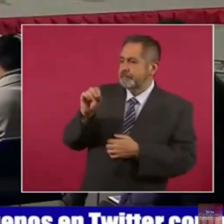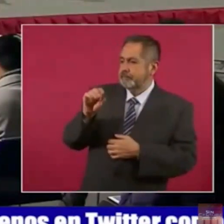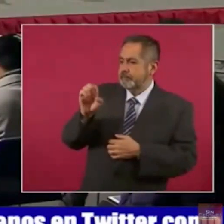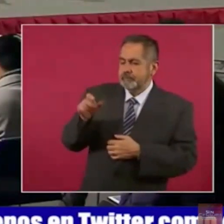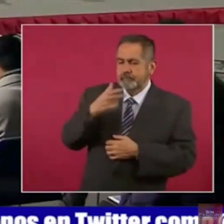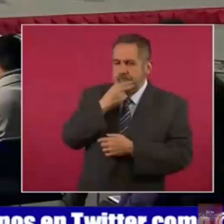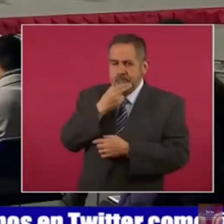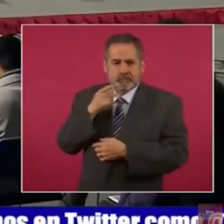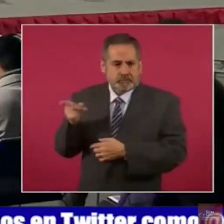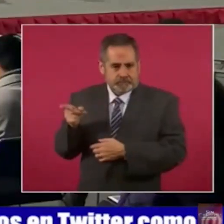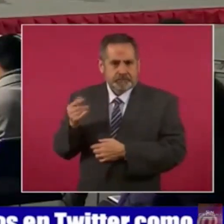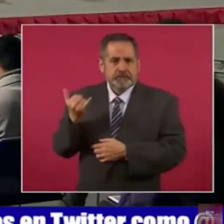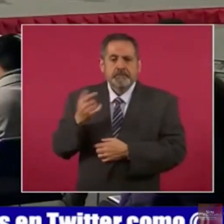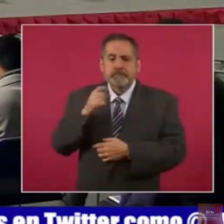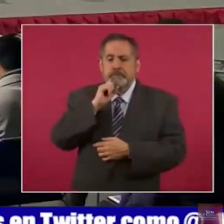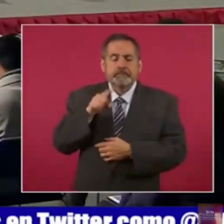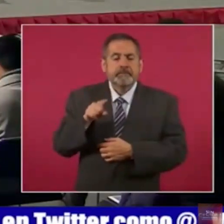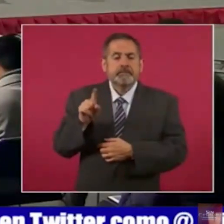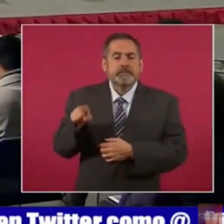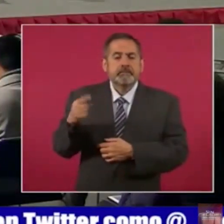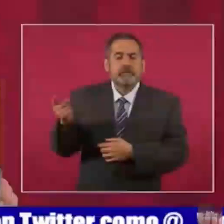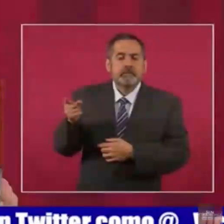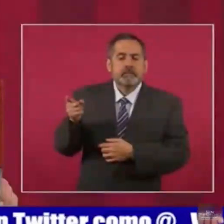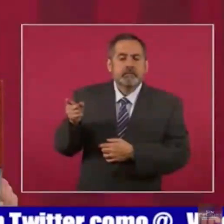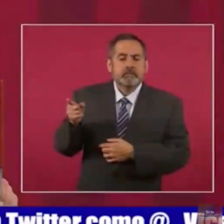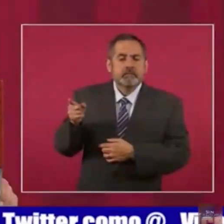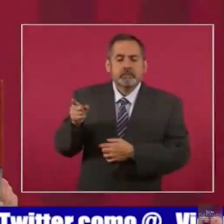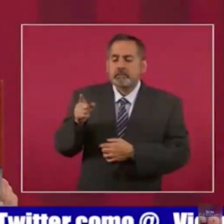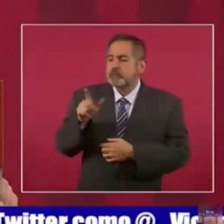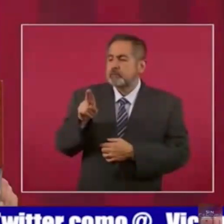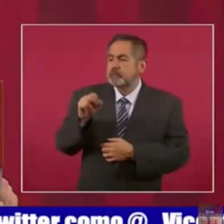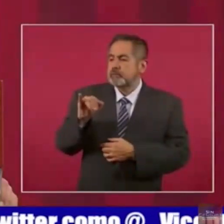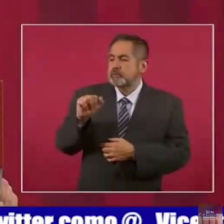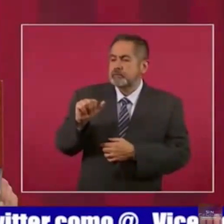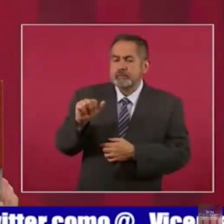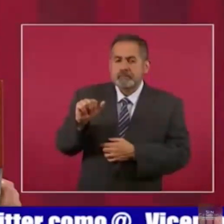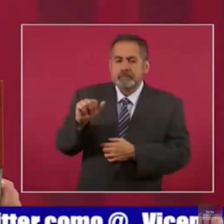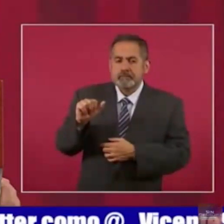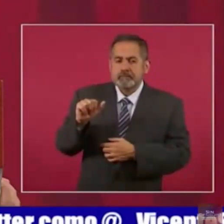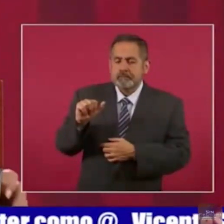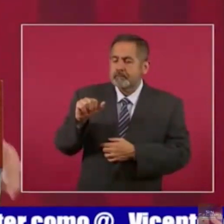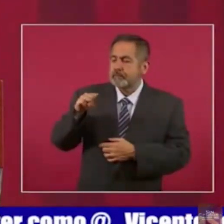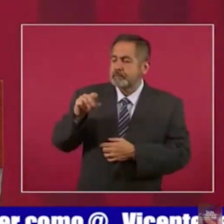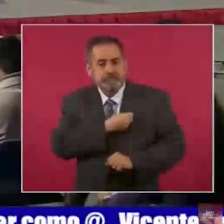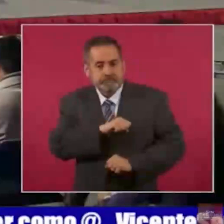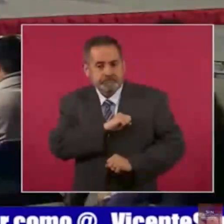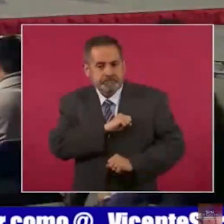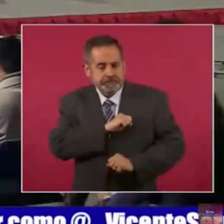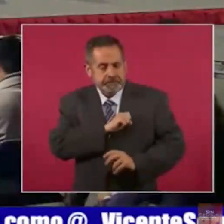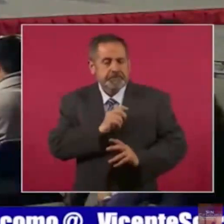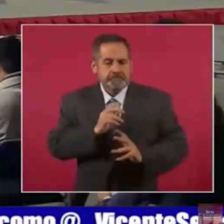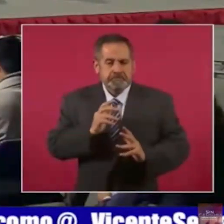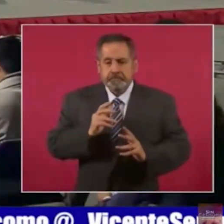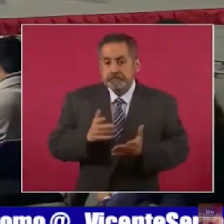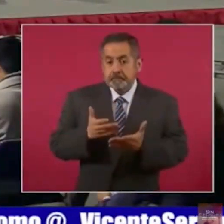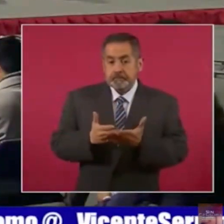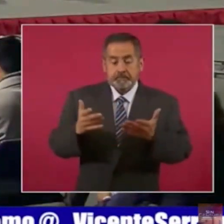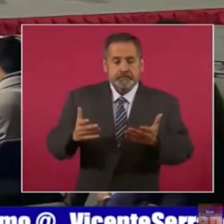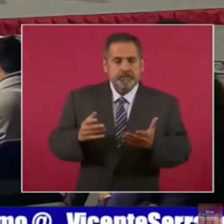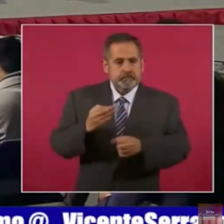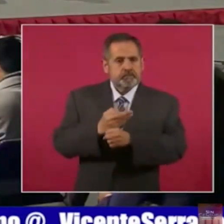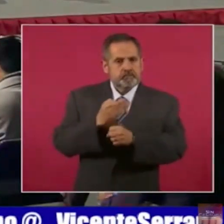de los mexicanos y de las mexicanas se dieron cuenta de que el PRI, el PAN y sus aliados se fueron